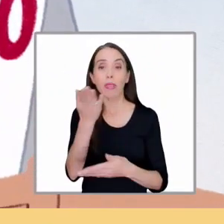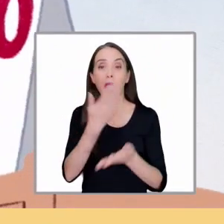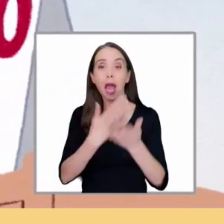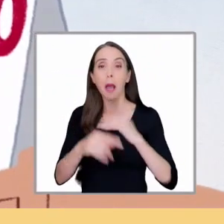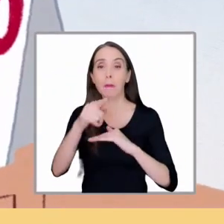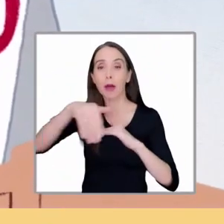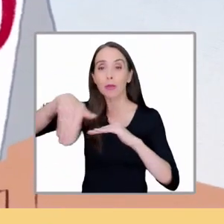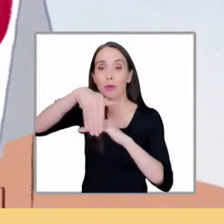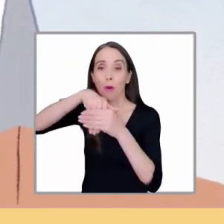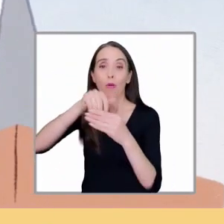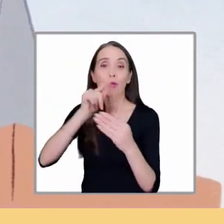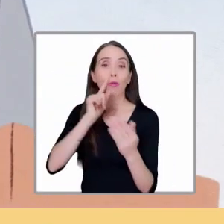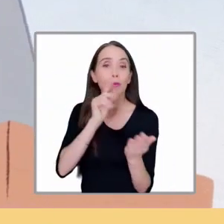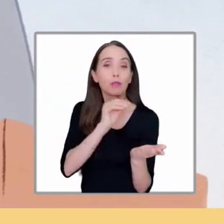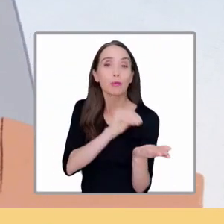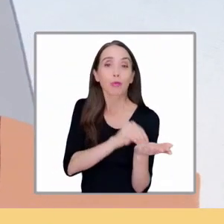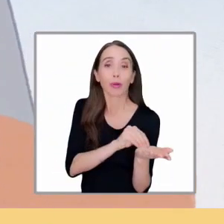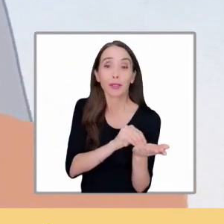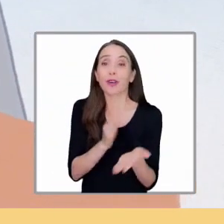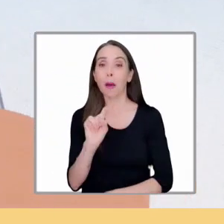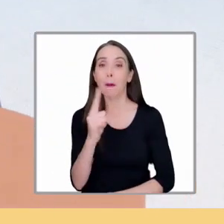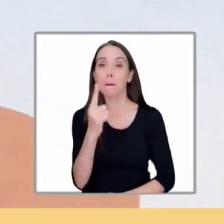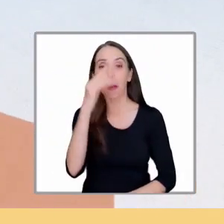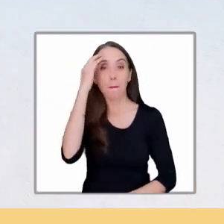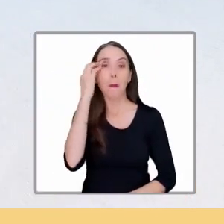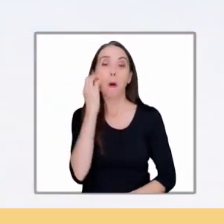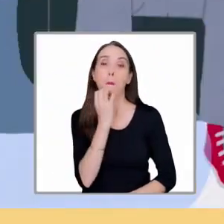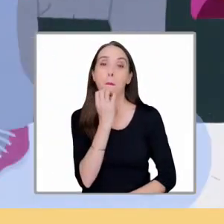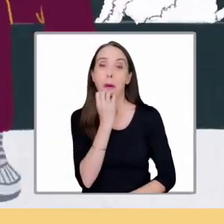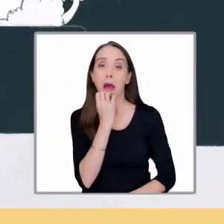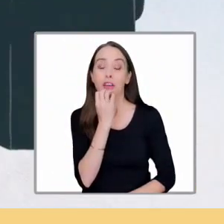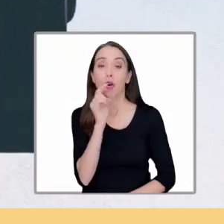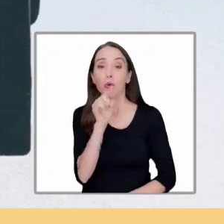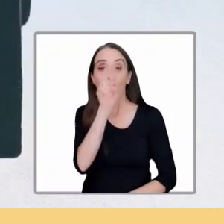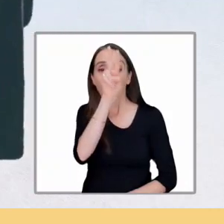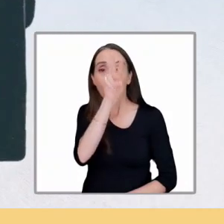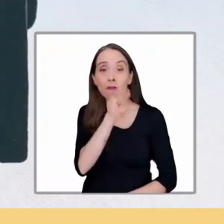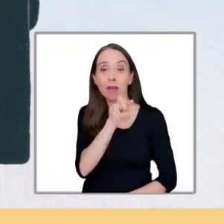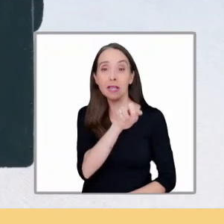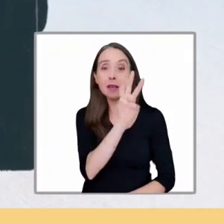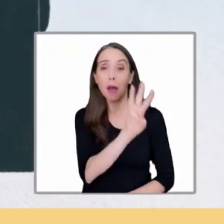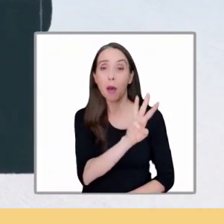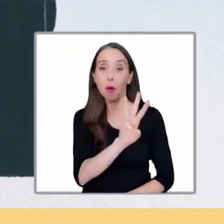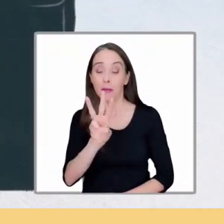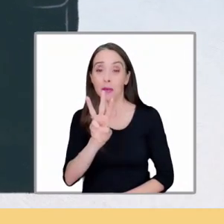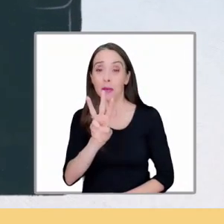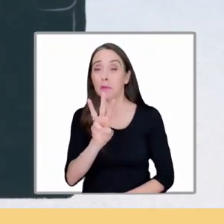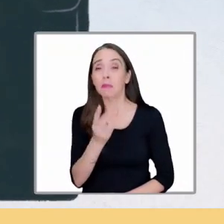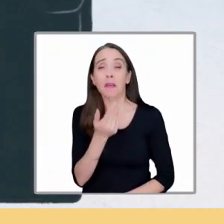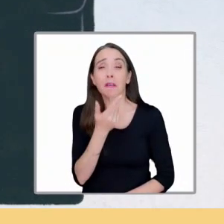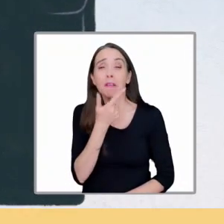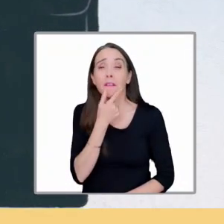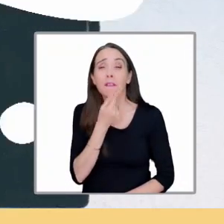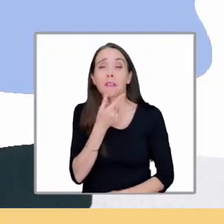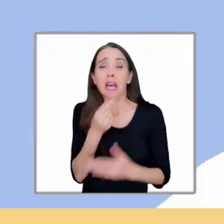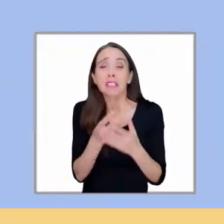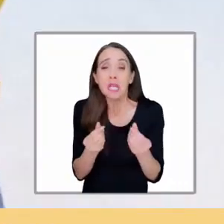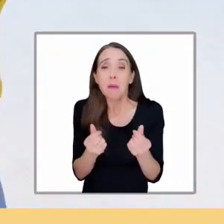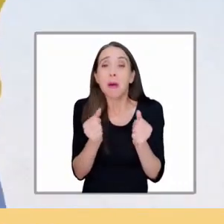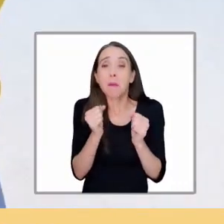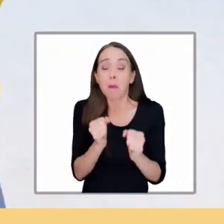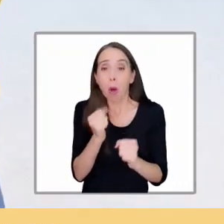Recuerda que puedes cambiar tu domicilio electoral registrado hasta el 1 de mayo. Solo debes ingresar a miconsulta.cervel.cl